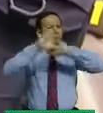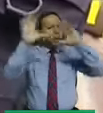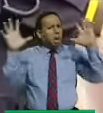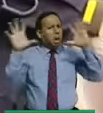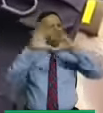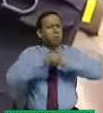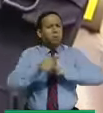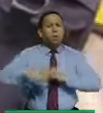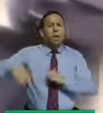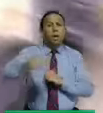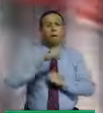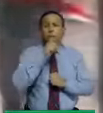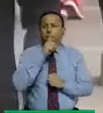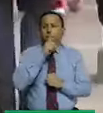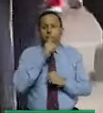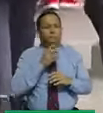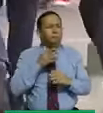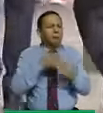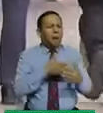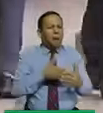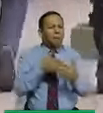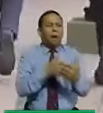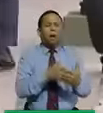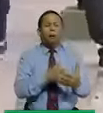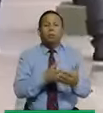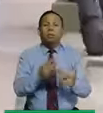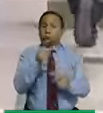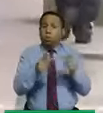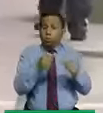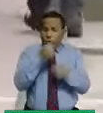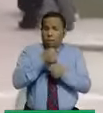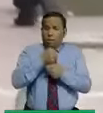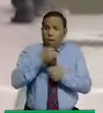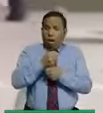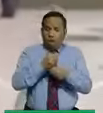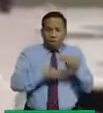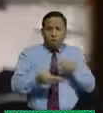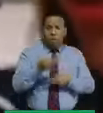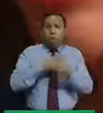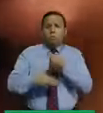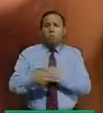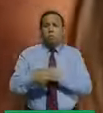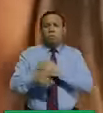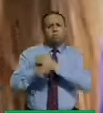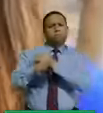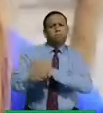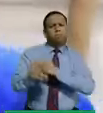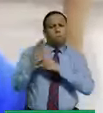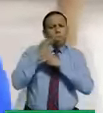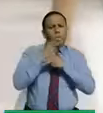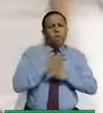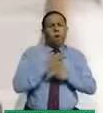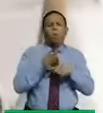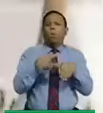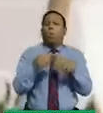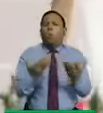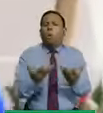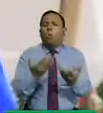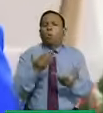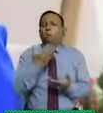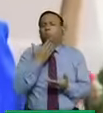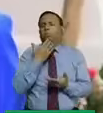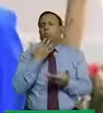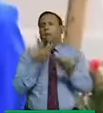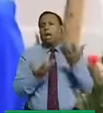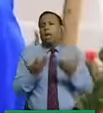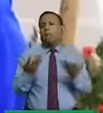estar recabando informaciones. Y los comerciantes buscan protegerse del ataque de los delincuentes, aunque esto signifique